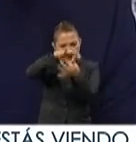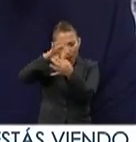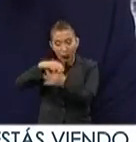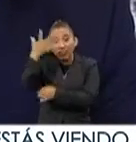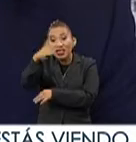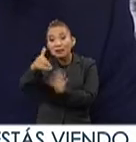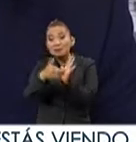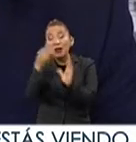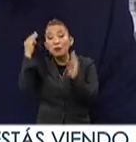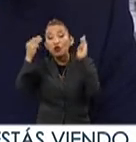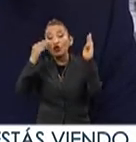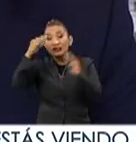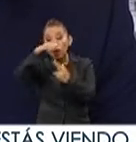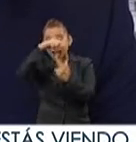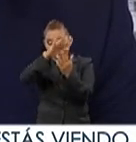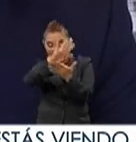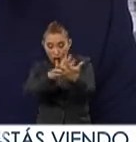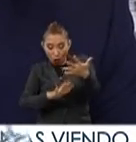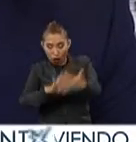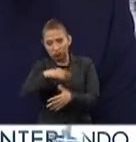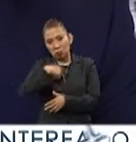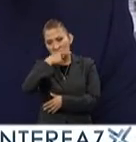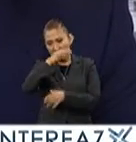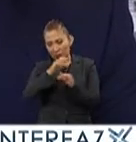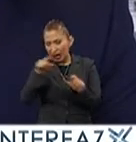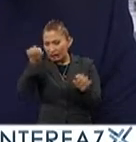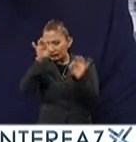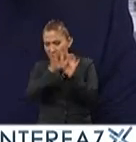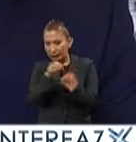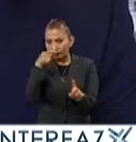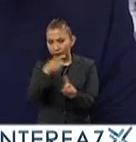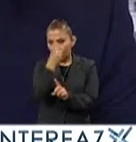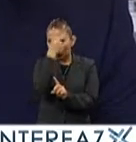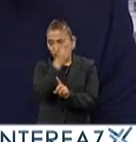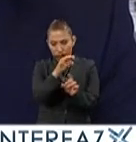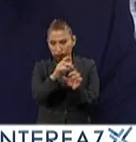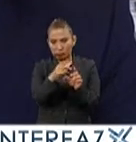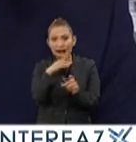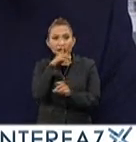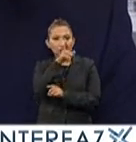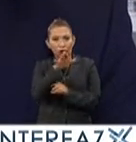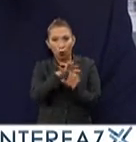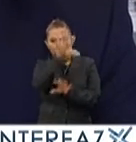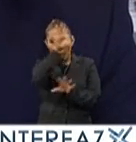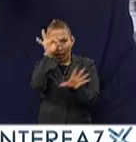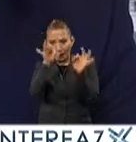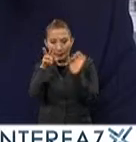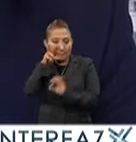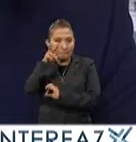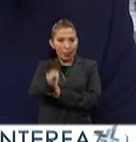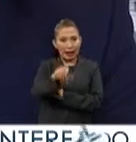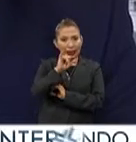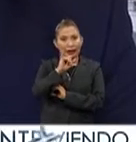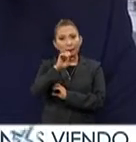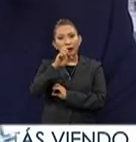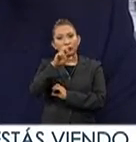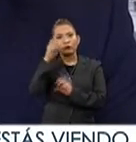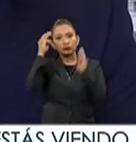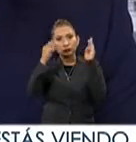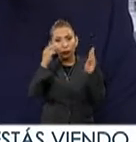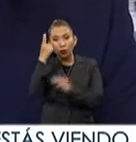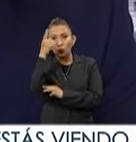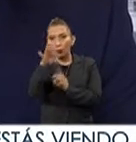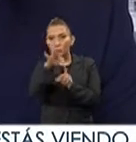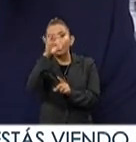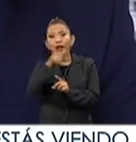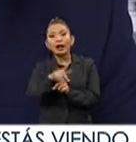con 10,000 museos en la región. Yo te diría principalmente dos de los grandes resultados que está teniendo Ibermuseos. Uno